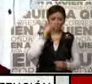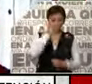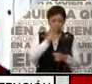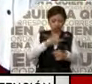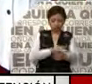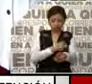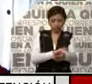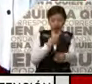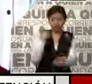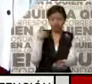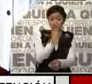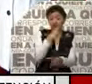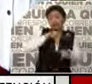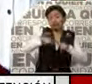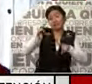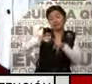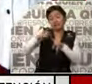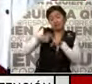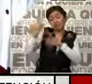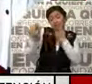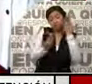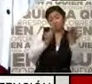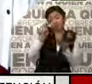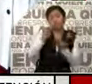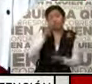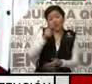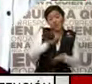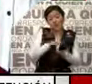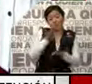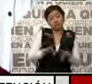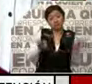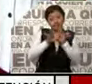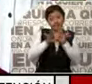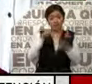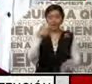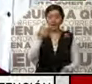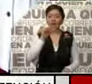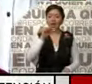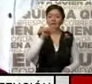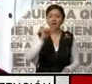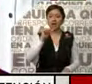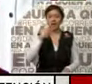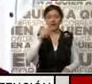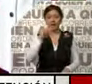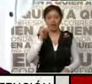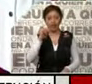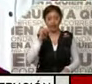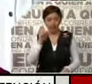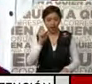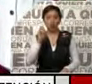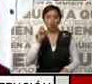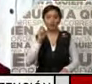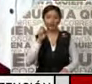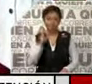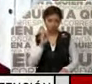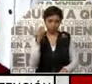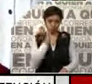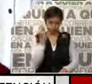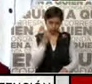estudios y el más importante es justamente el del gamagrama óseo. ¿Y usted ya lo cotizó por fuera?